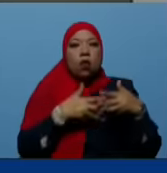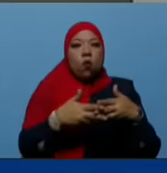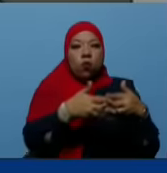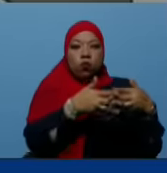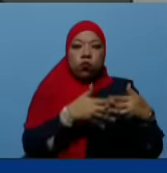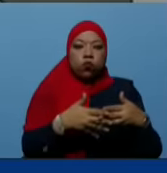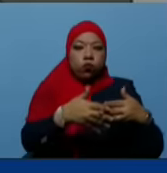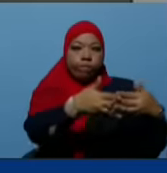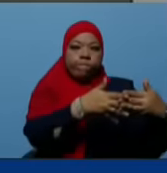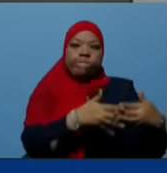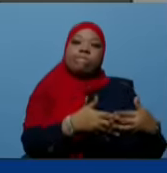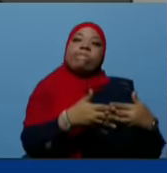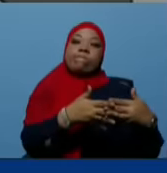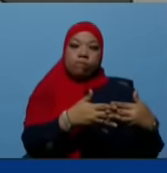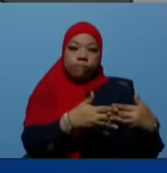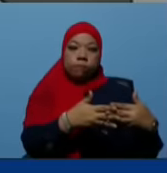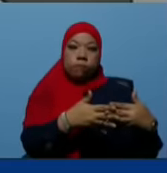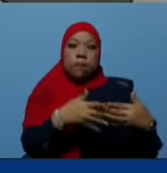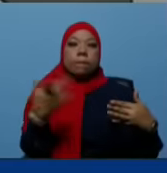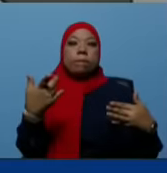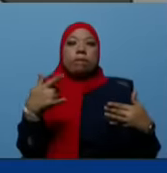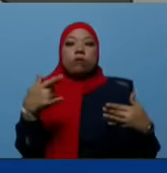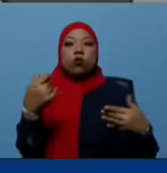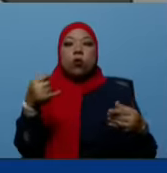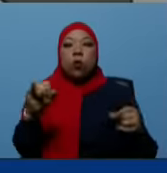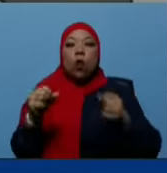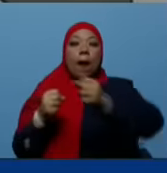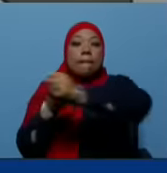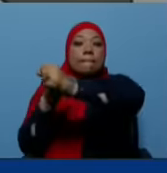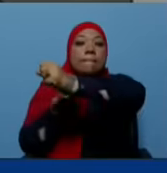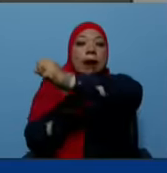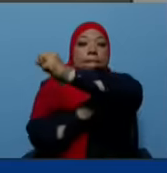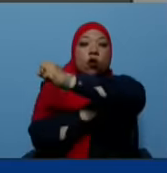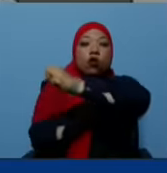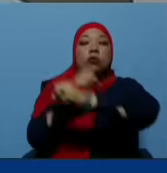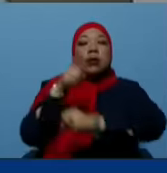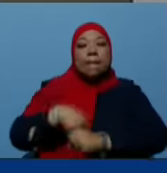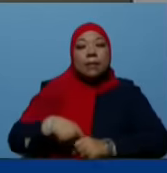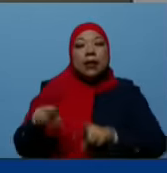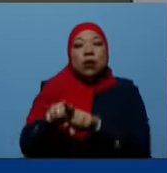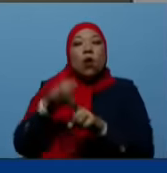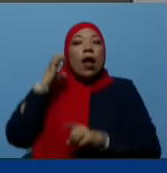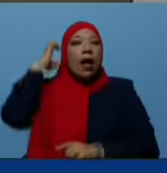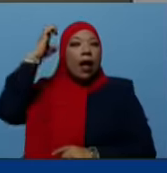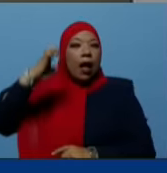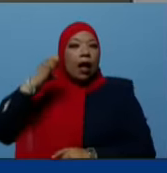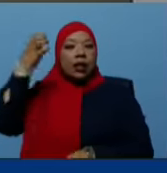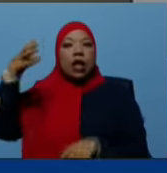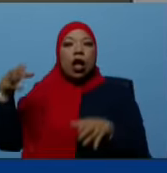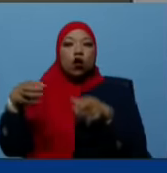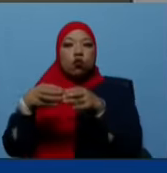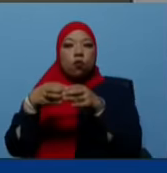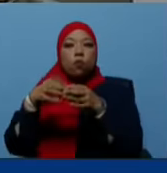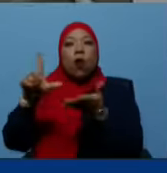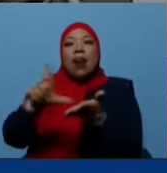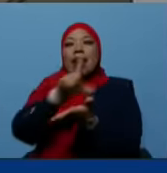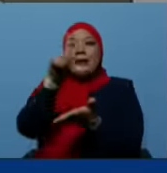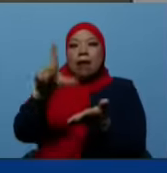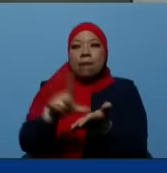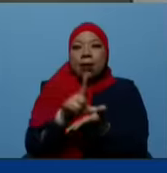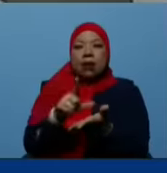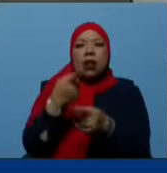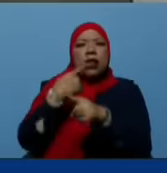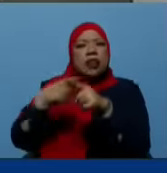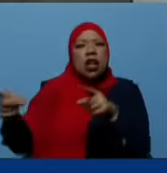El imperio norteamericano, sus vasallos europeos, de la élite europea, y el Grupo de Lima, que ahora es más débil y se llama de otra